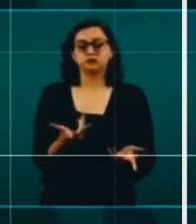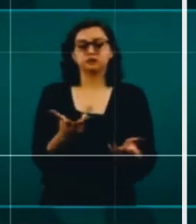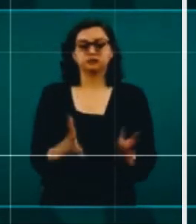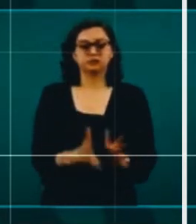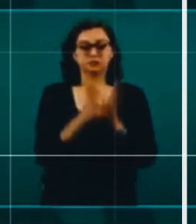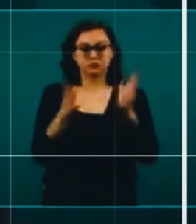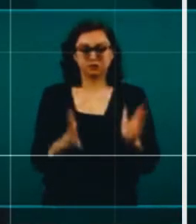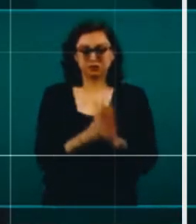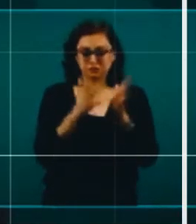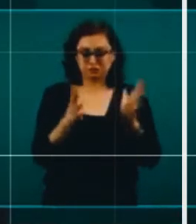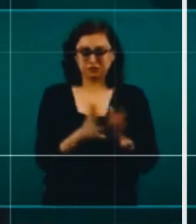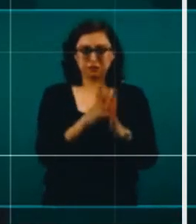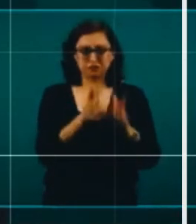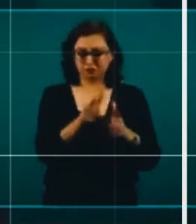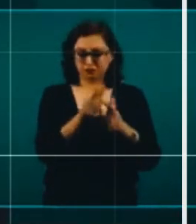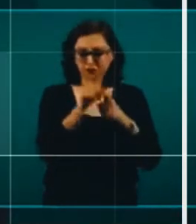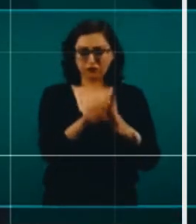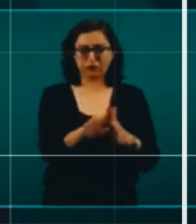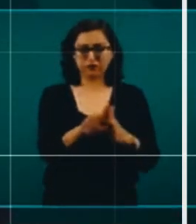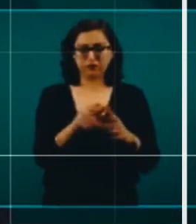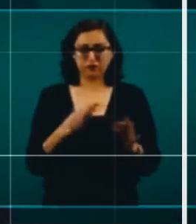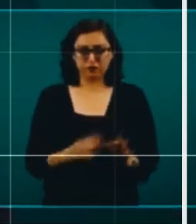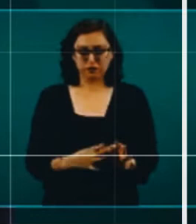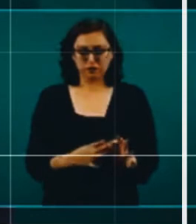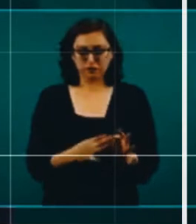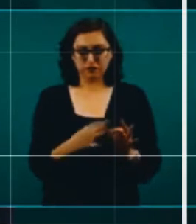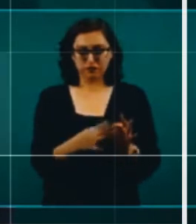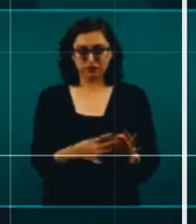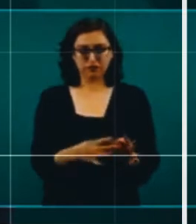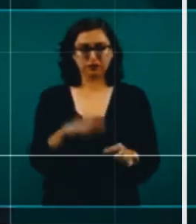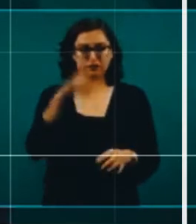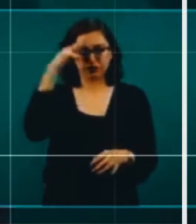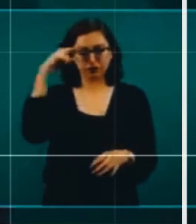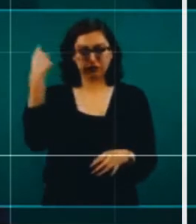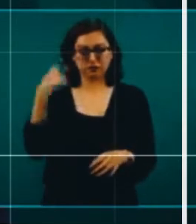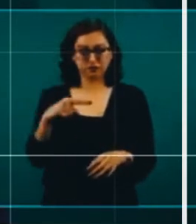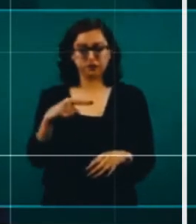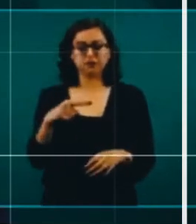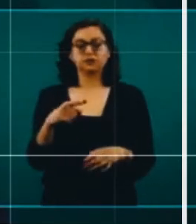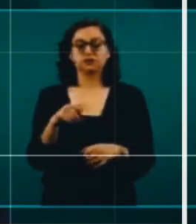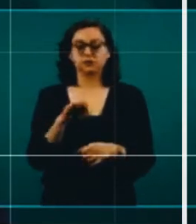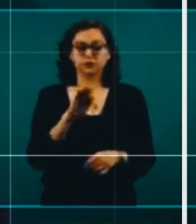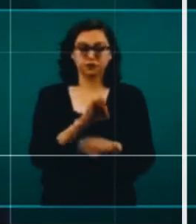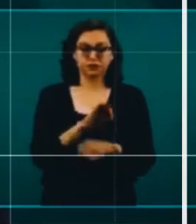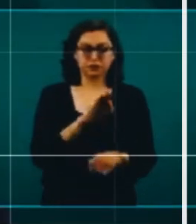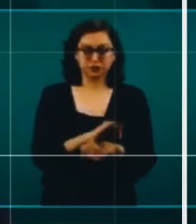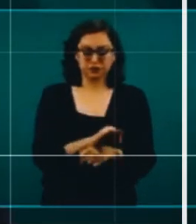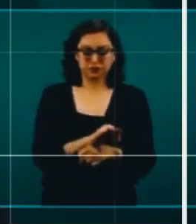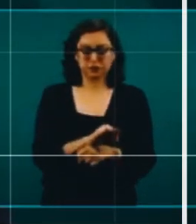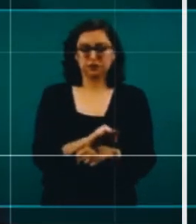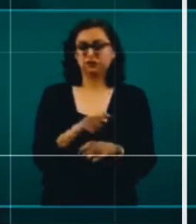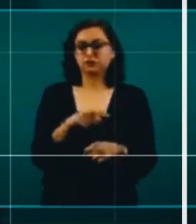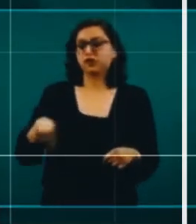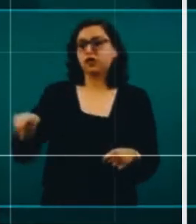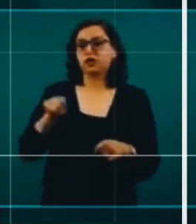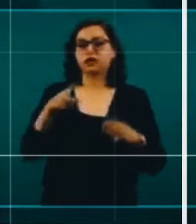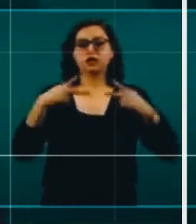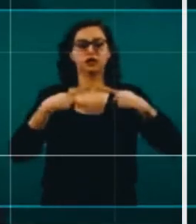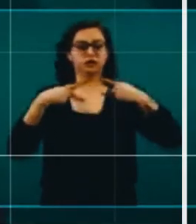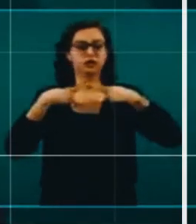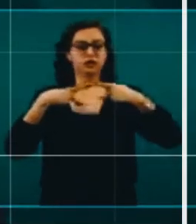seguir participando la Guardia Nacional, protegiendo a los ciudadanos. Para eso se